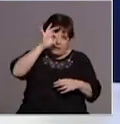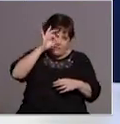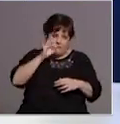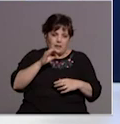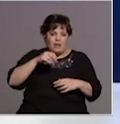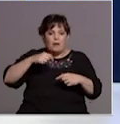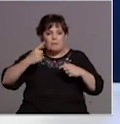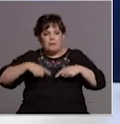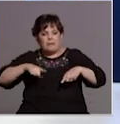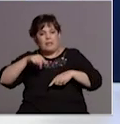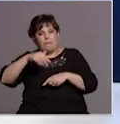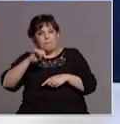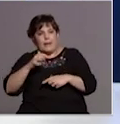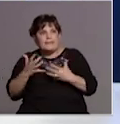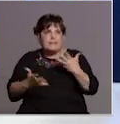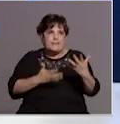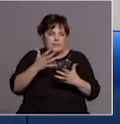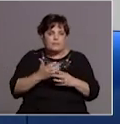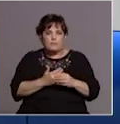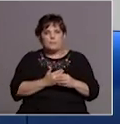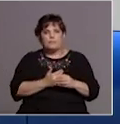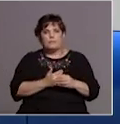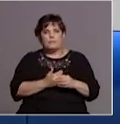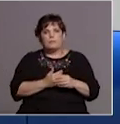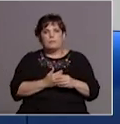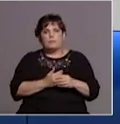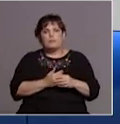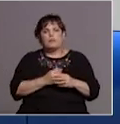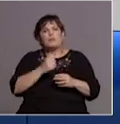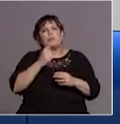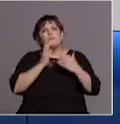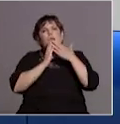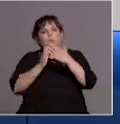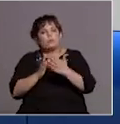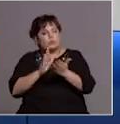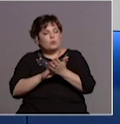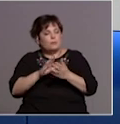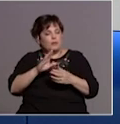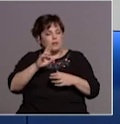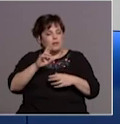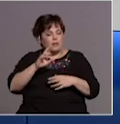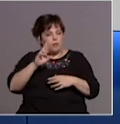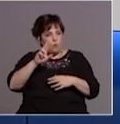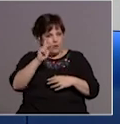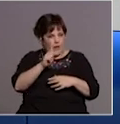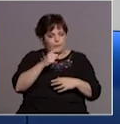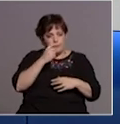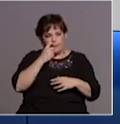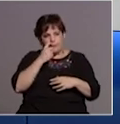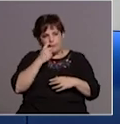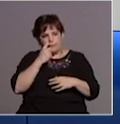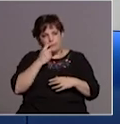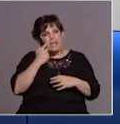gobierno de mail no ha podido asegurar isabel nos quedan pocos minutos y quiero hacerte una pregunta vinculada reino unidos ya que estamos y después volver a eeuu